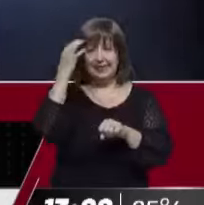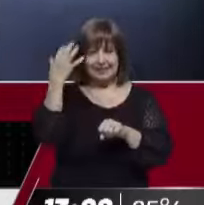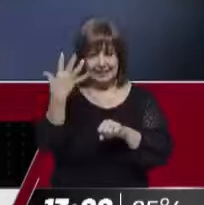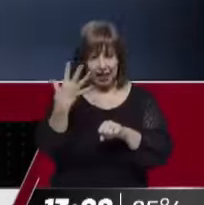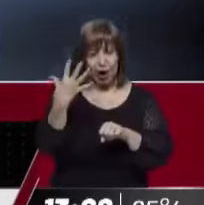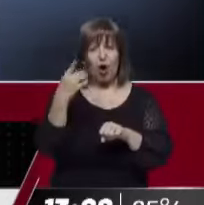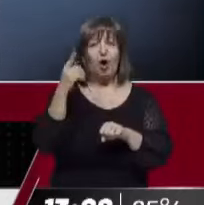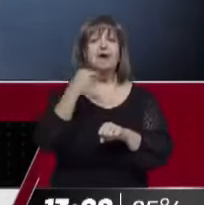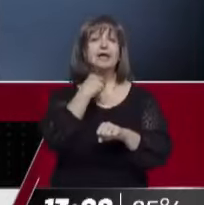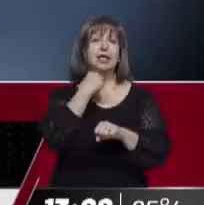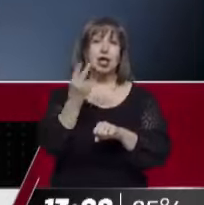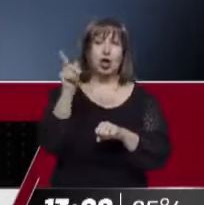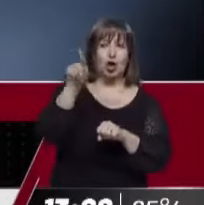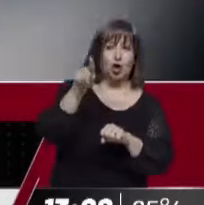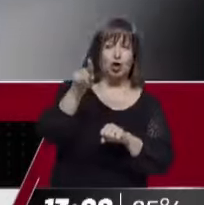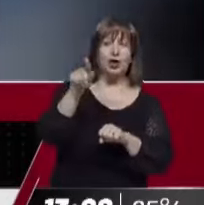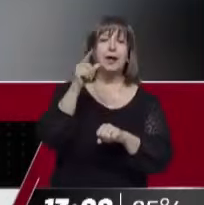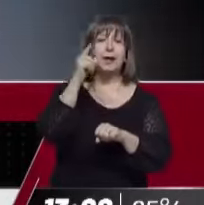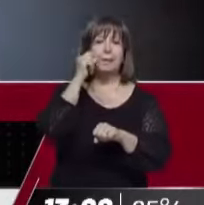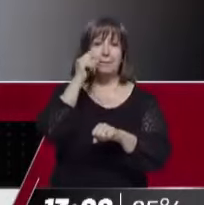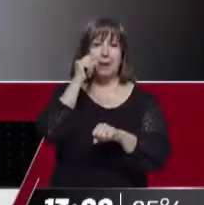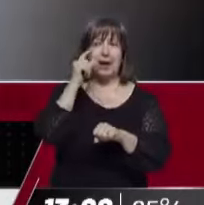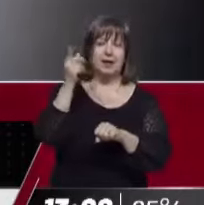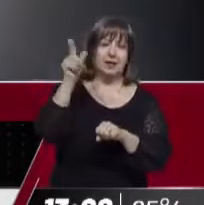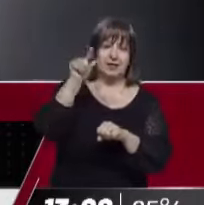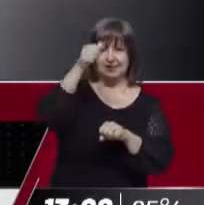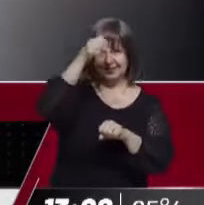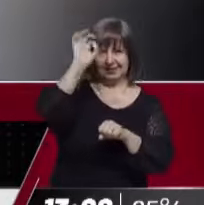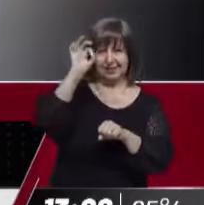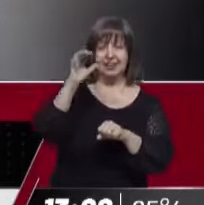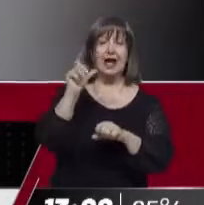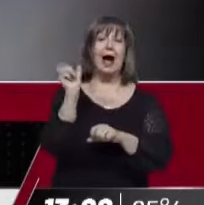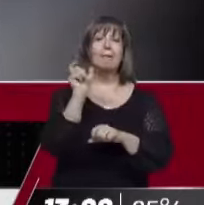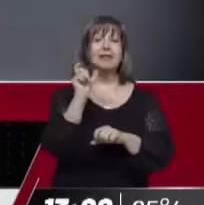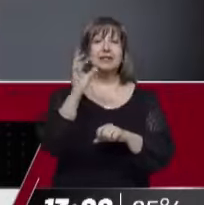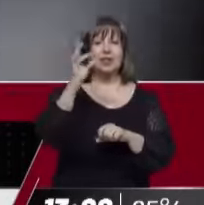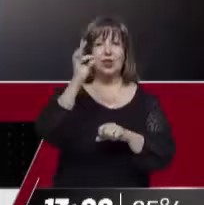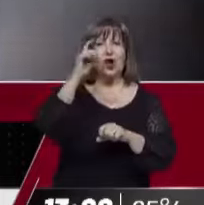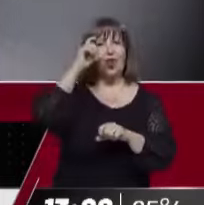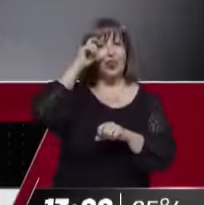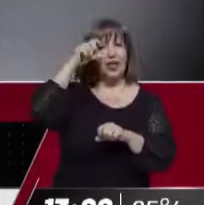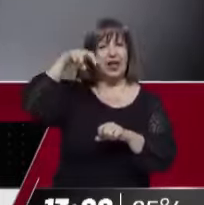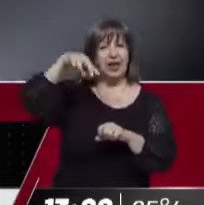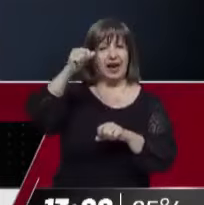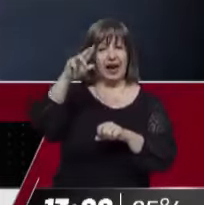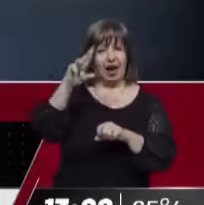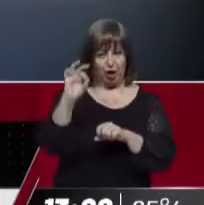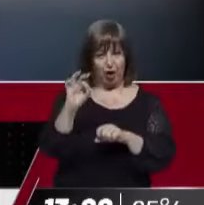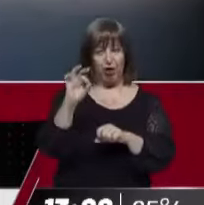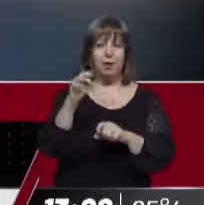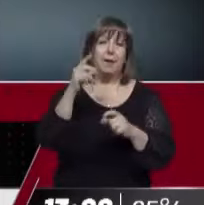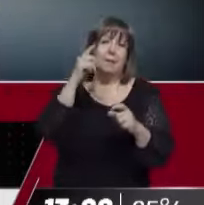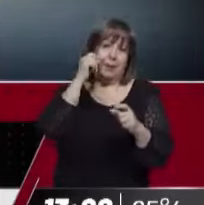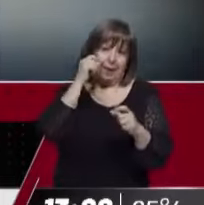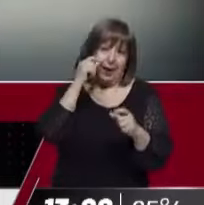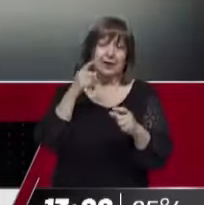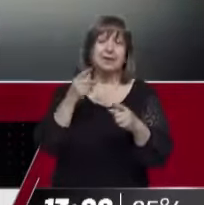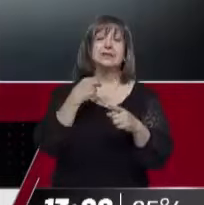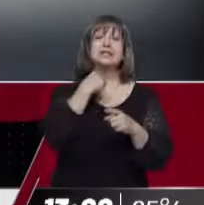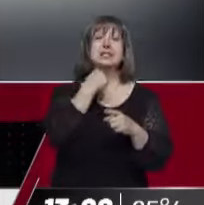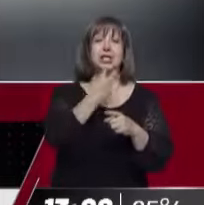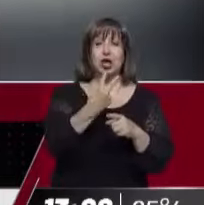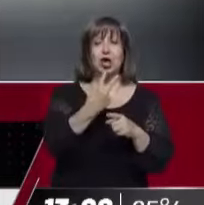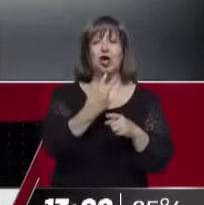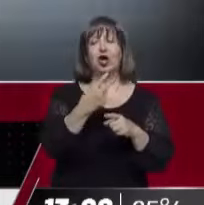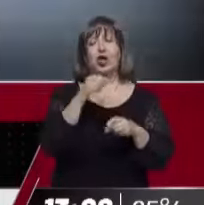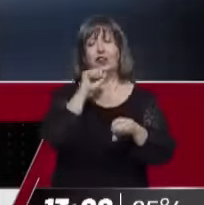que da a conocer el Ministerio de Seguridad. Claro, ese apellido se aparece ya en dos oportunidades. El joven que es el detenido, el